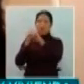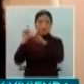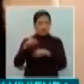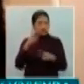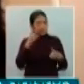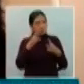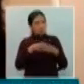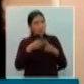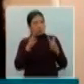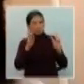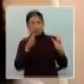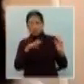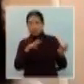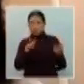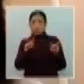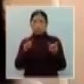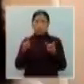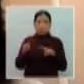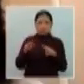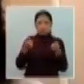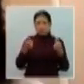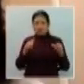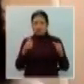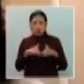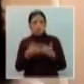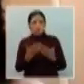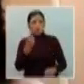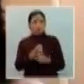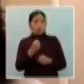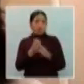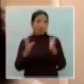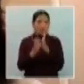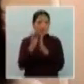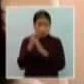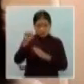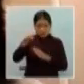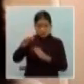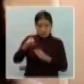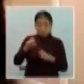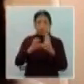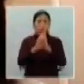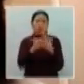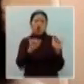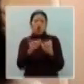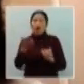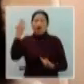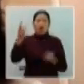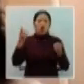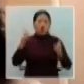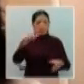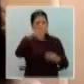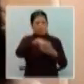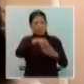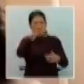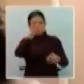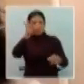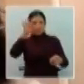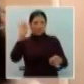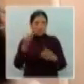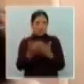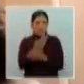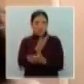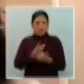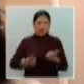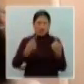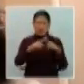que hagan un seguimiento de nuestro censo de población y vivienda, como pasa en las elecciones, por ejemplo, ¿no? Vienen veedores internacionales. No sé si